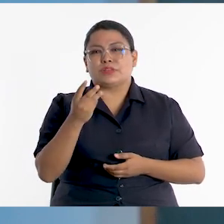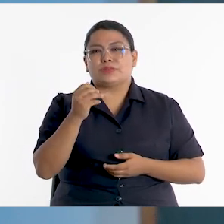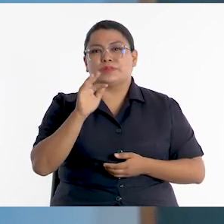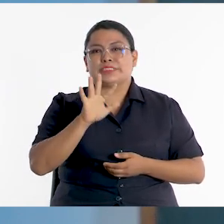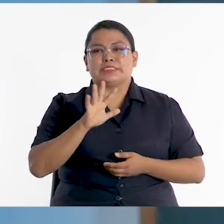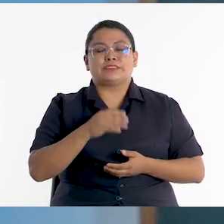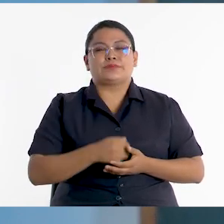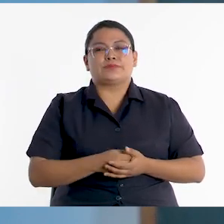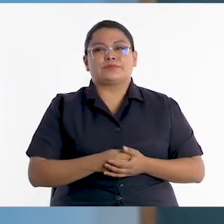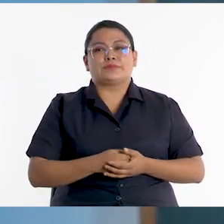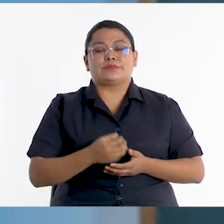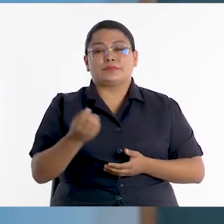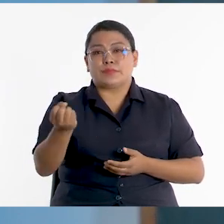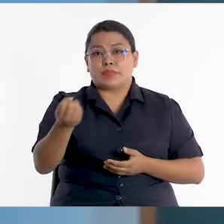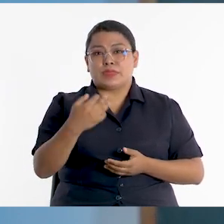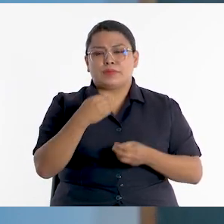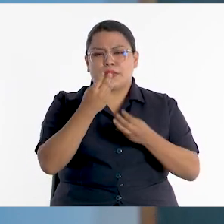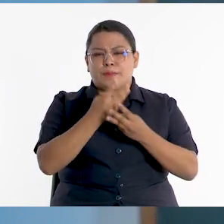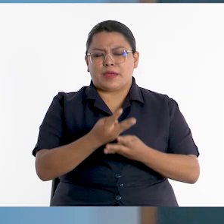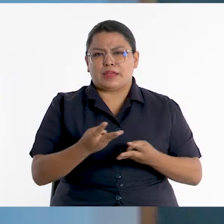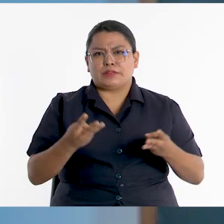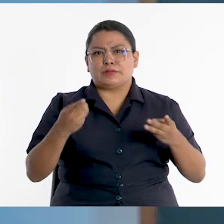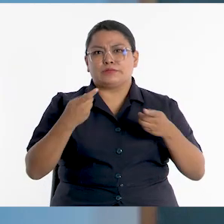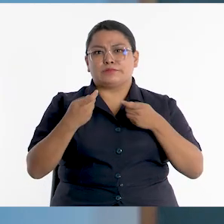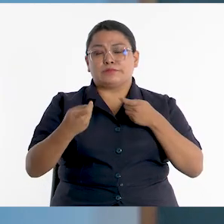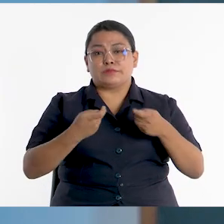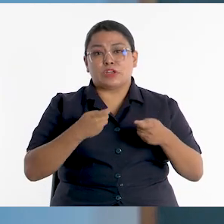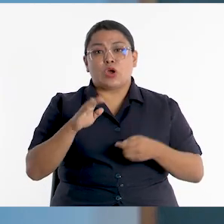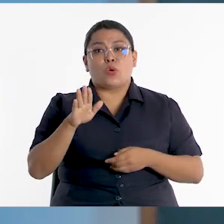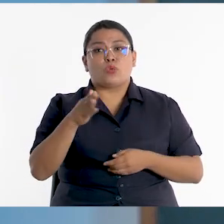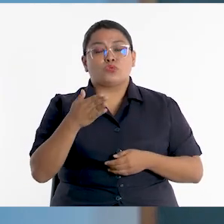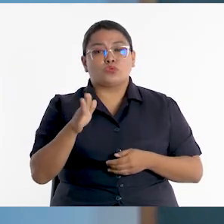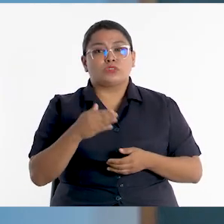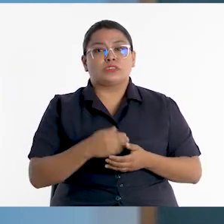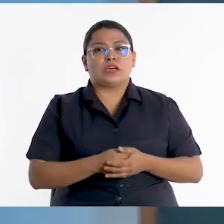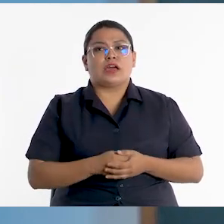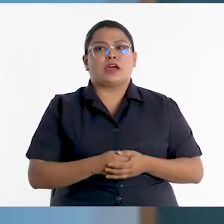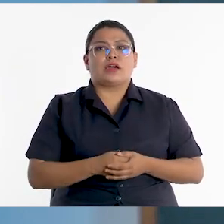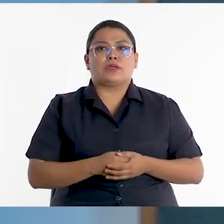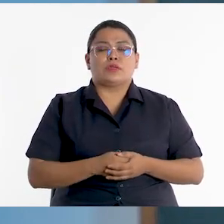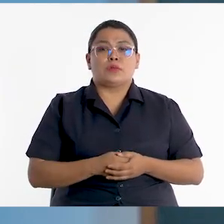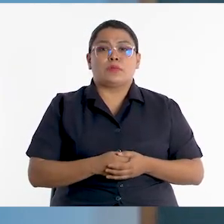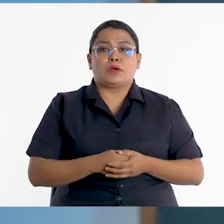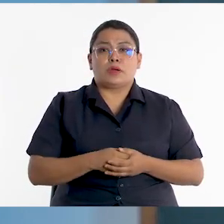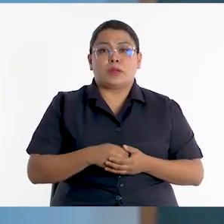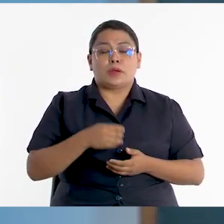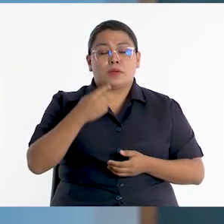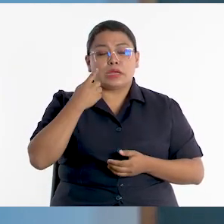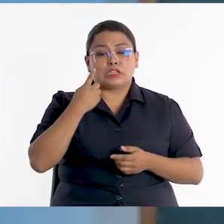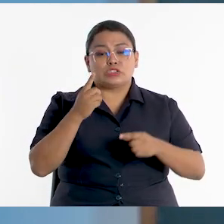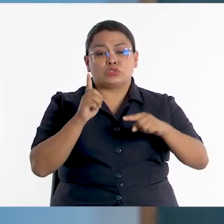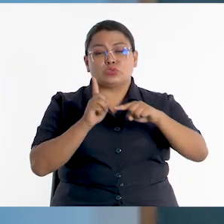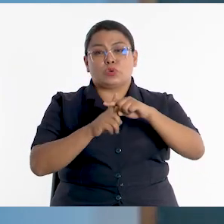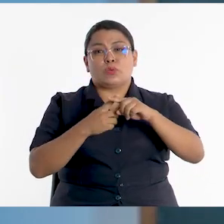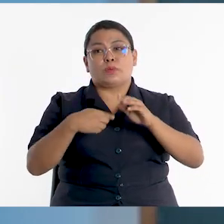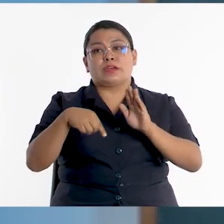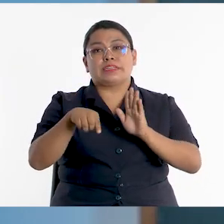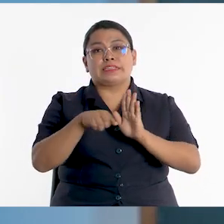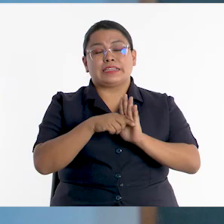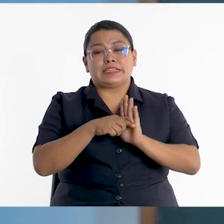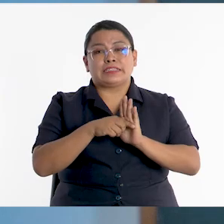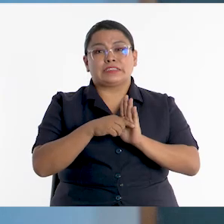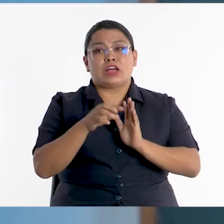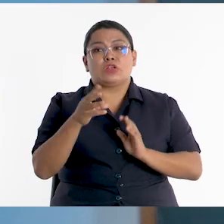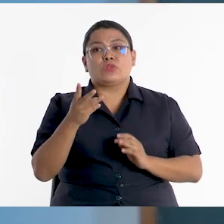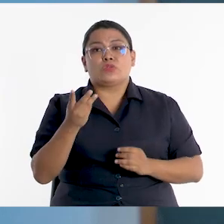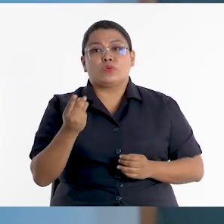5. Menciona el material manipulable utilizado para las operaciones de suma y resta cuando